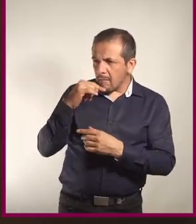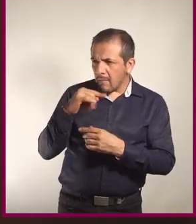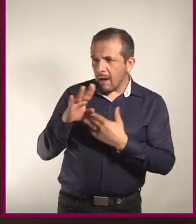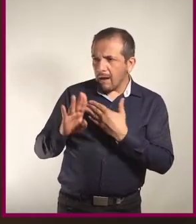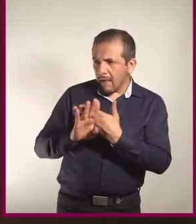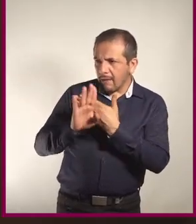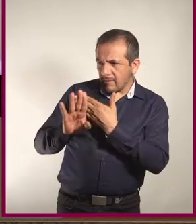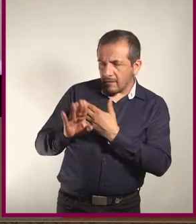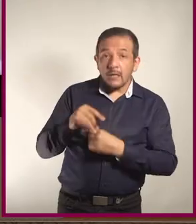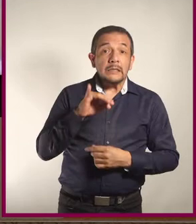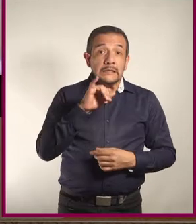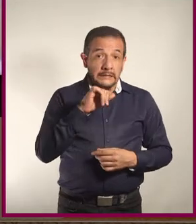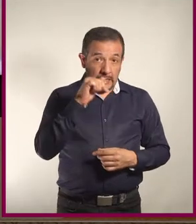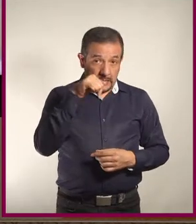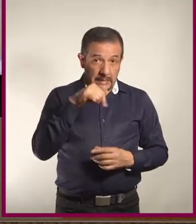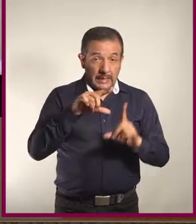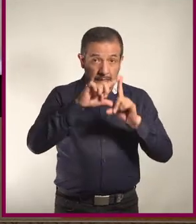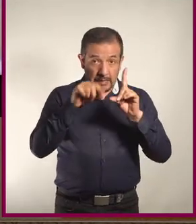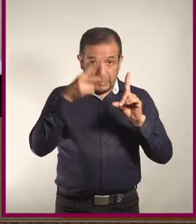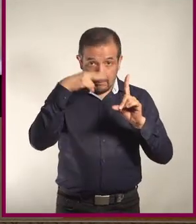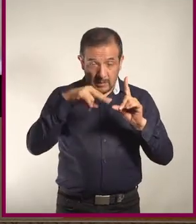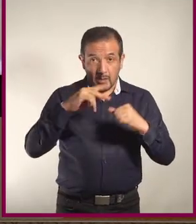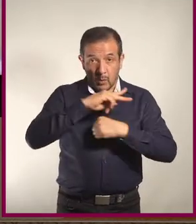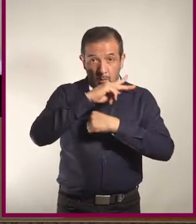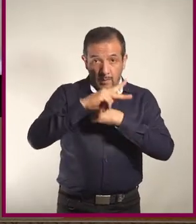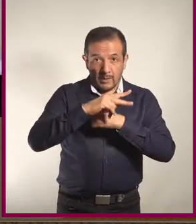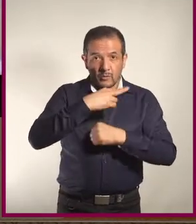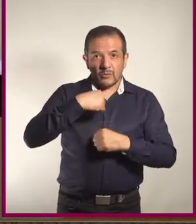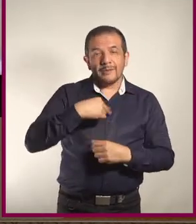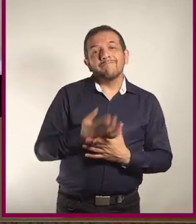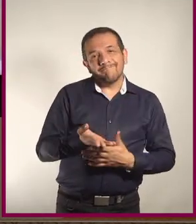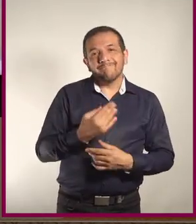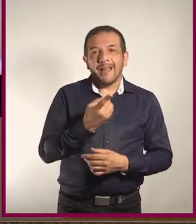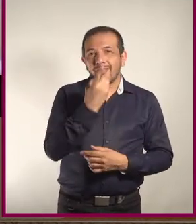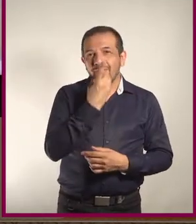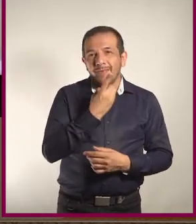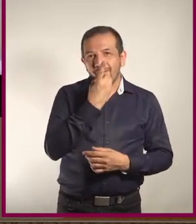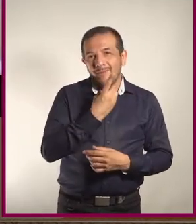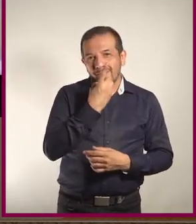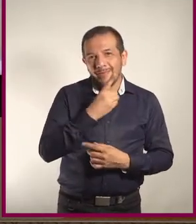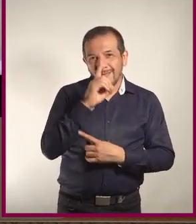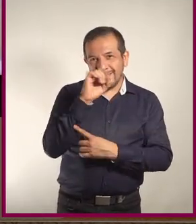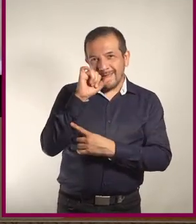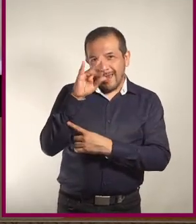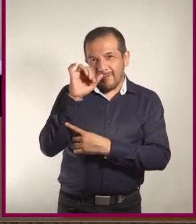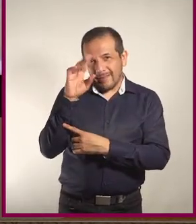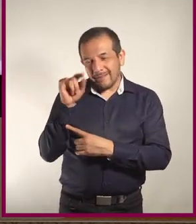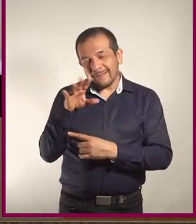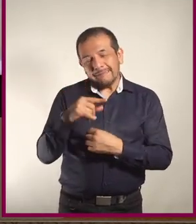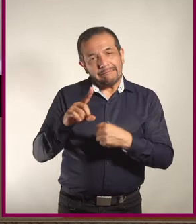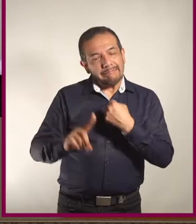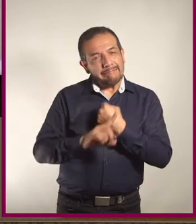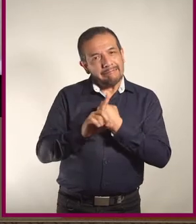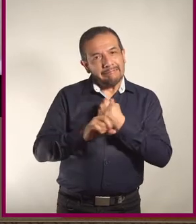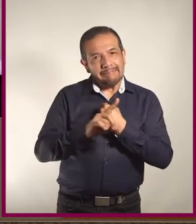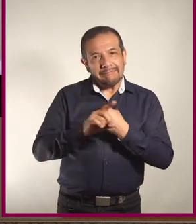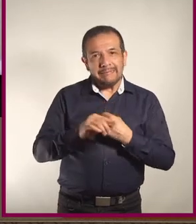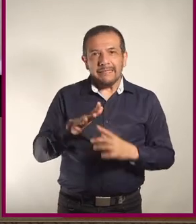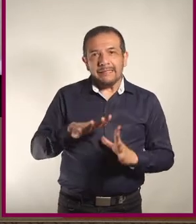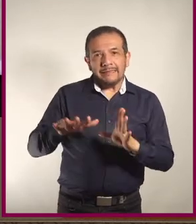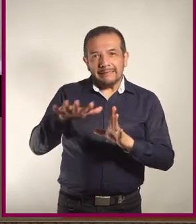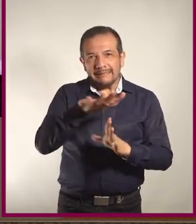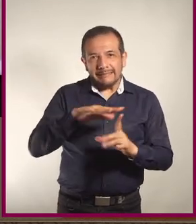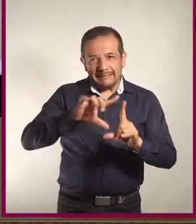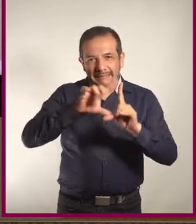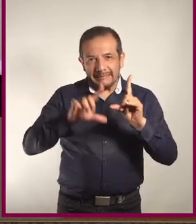consumir las proteínas? Sí, hay en nuestro país, como tú sabes, la diabetes mellitus es un problema muy importante de salud